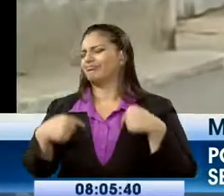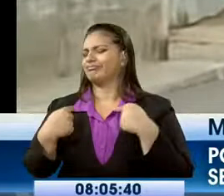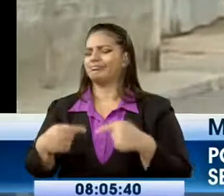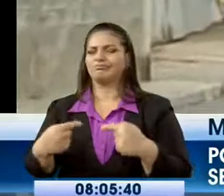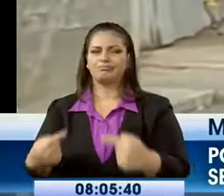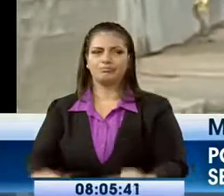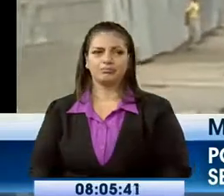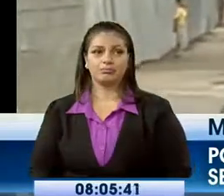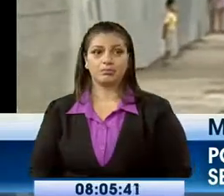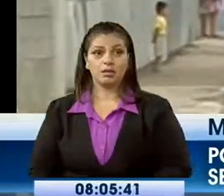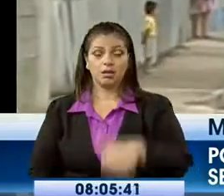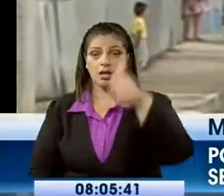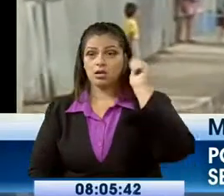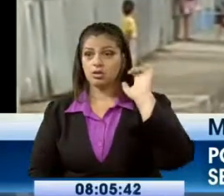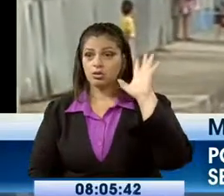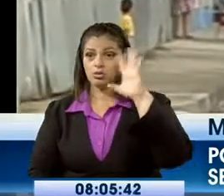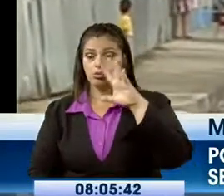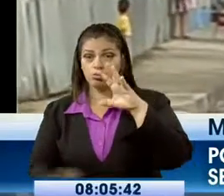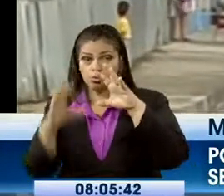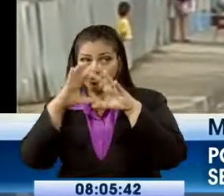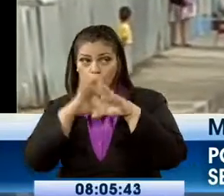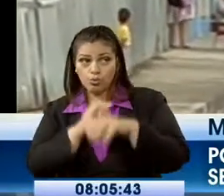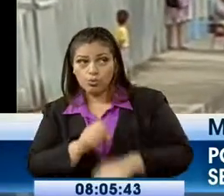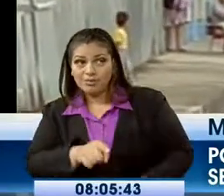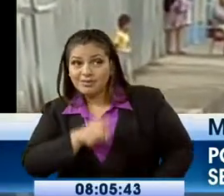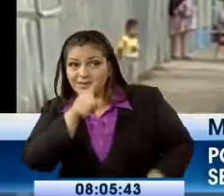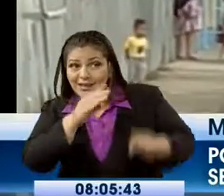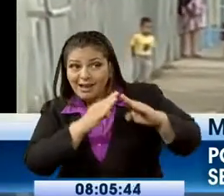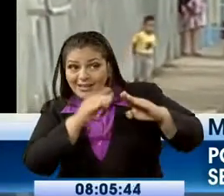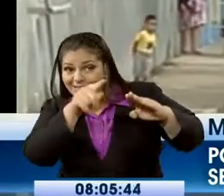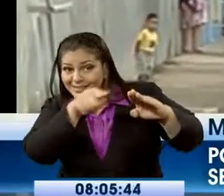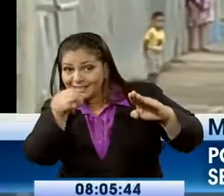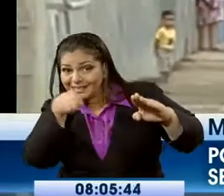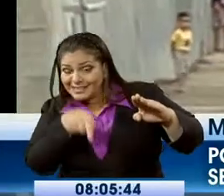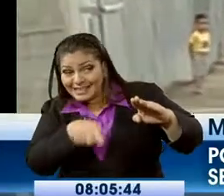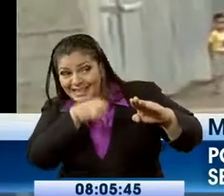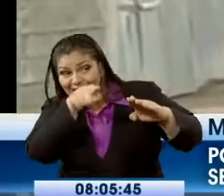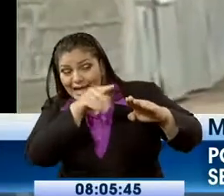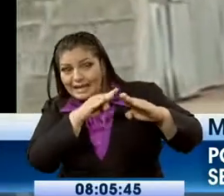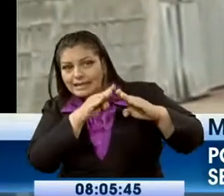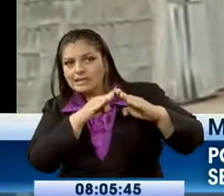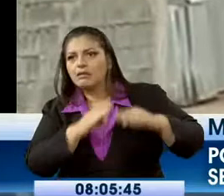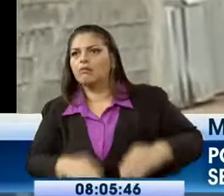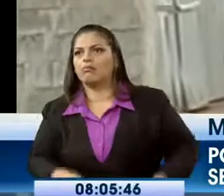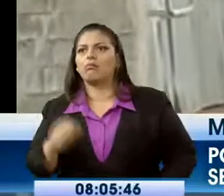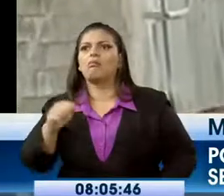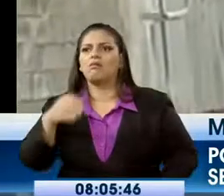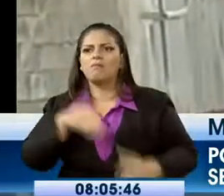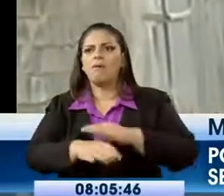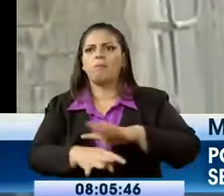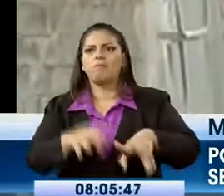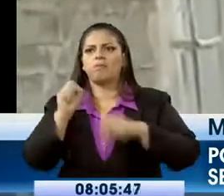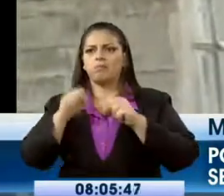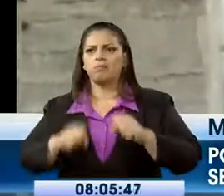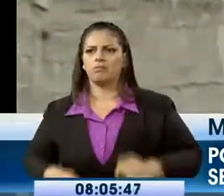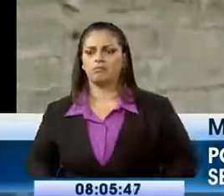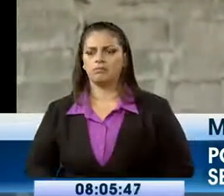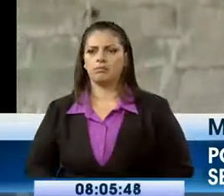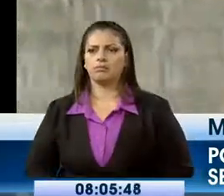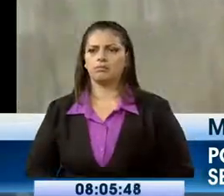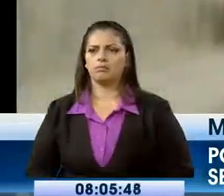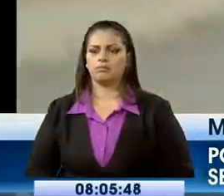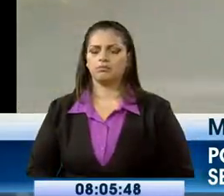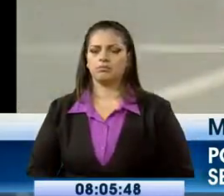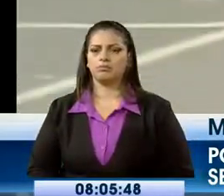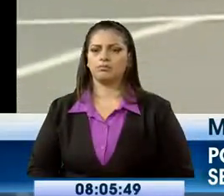dice anoche. ¿Dónde han robado? Allá en la casa de la esquina de allá. ¿En la casa de la esquina de allá? Sí, allá. ¿Y qué es lo que pasó? Dice que la han